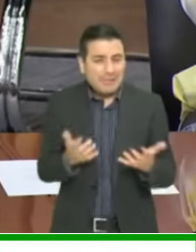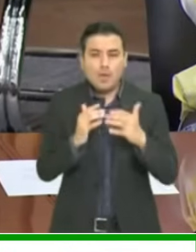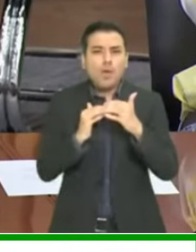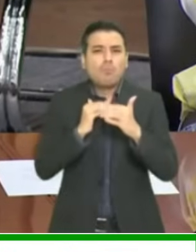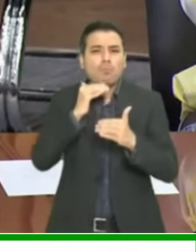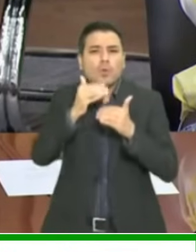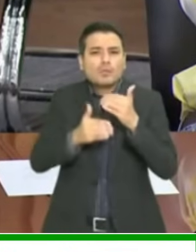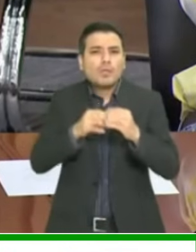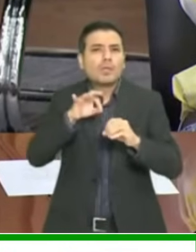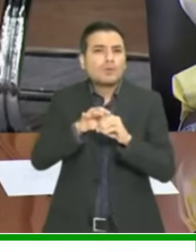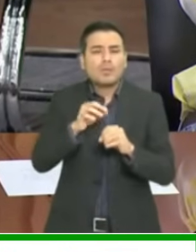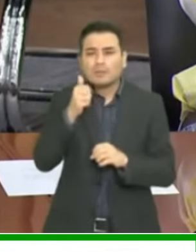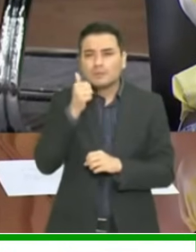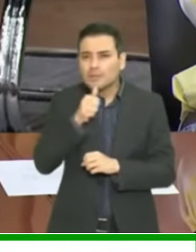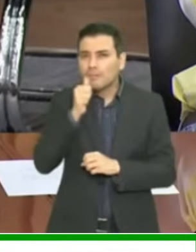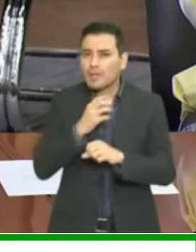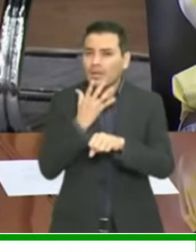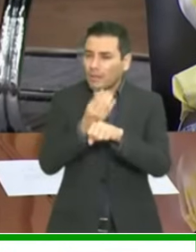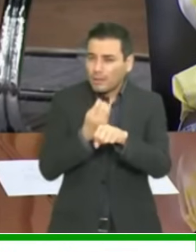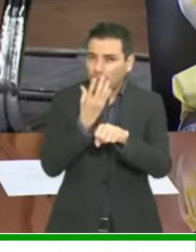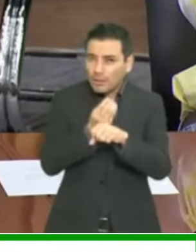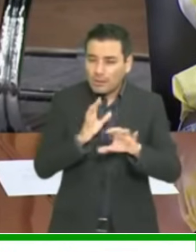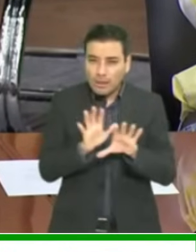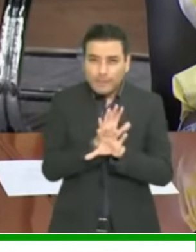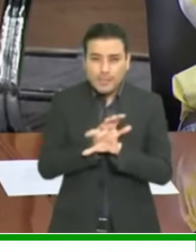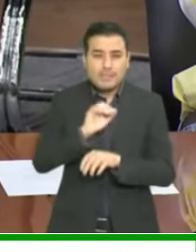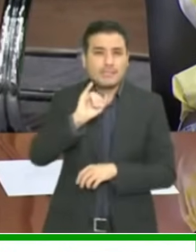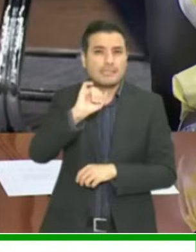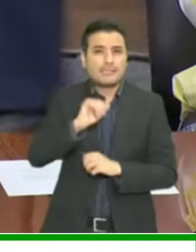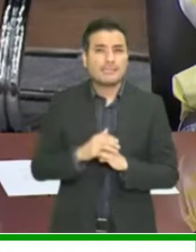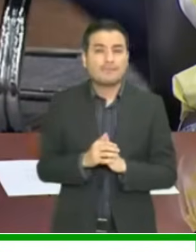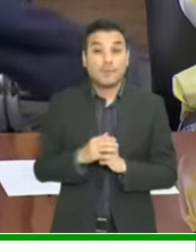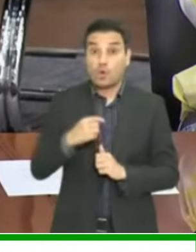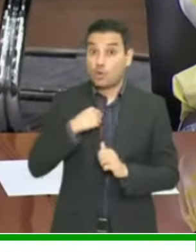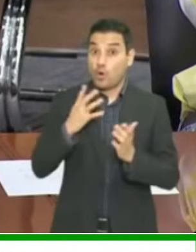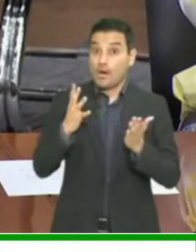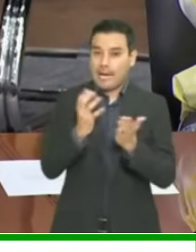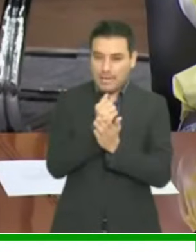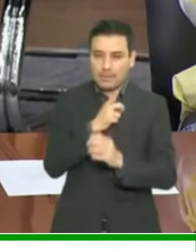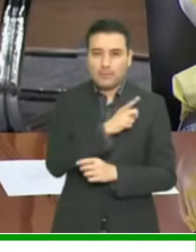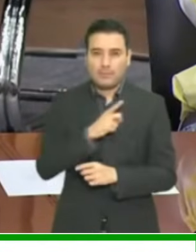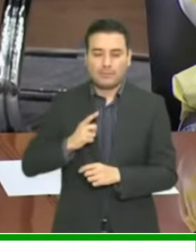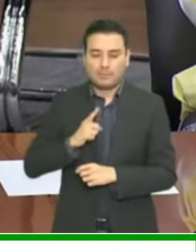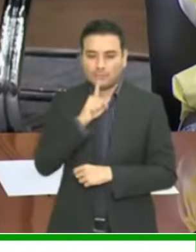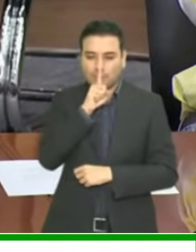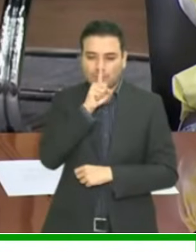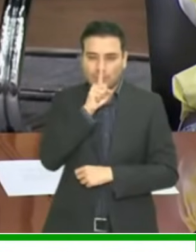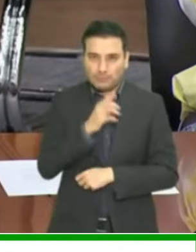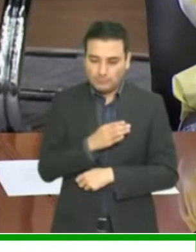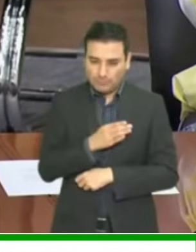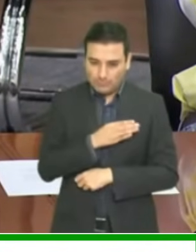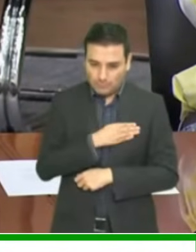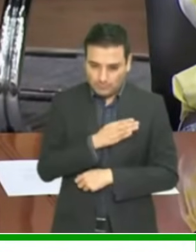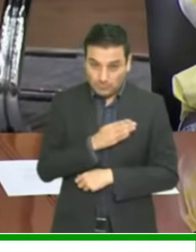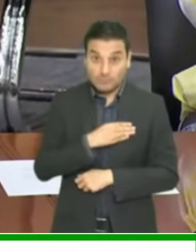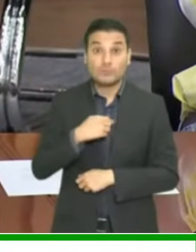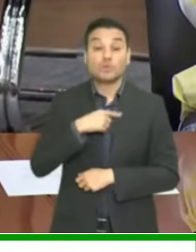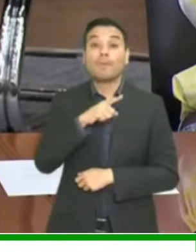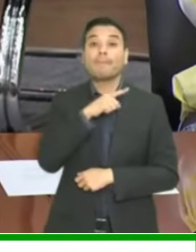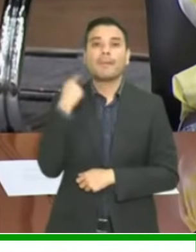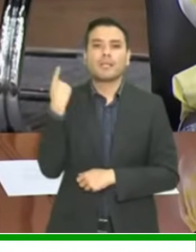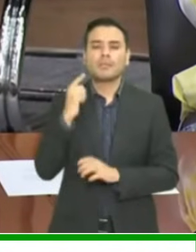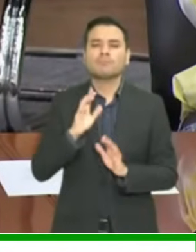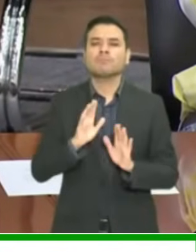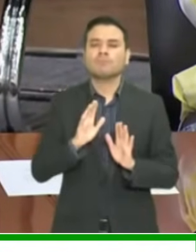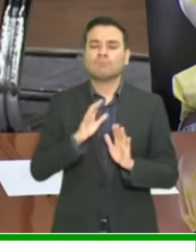electoral. Pero repito, magnánimo en la victoria y digno en la derrota.